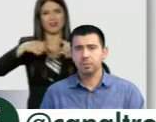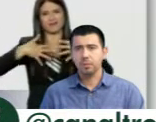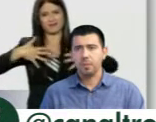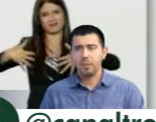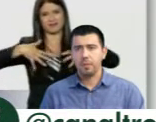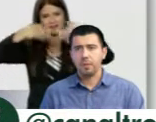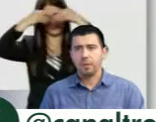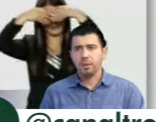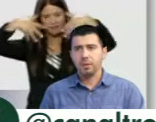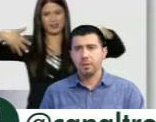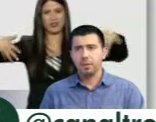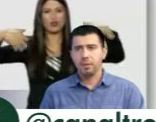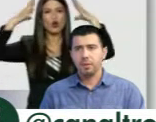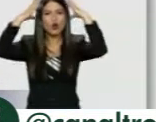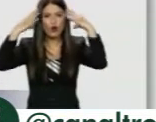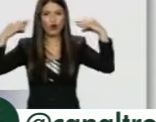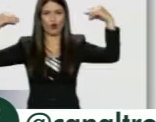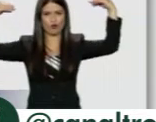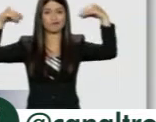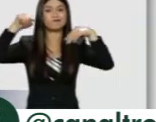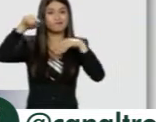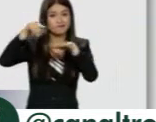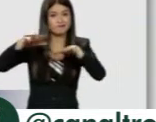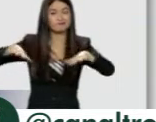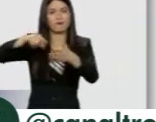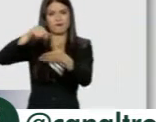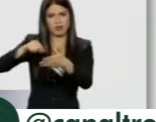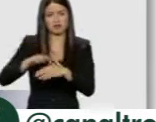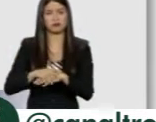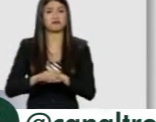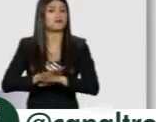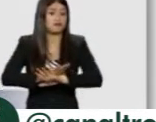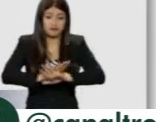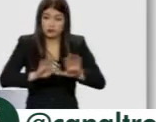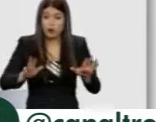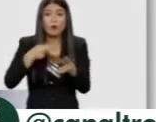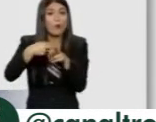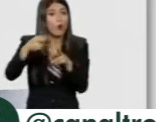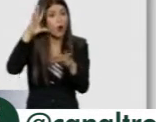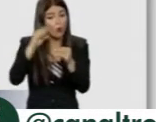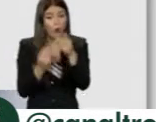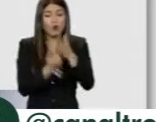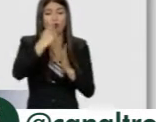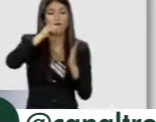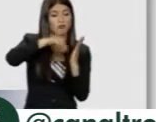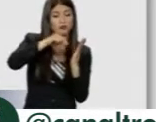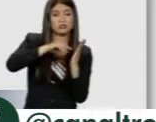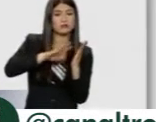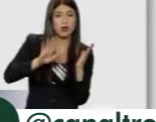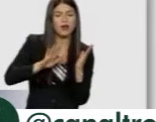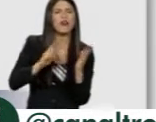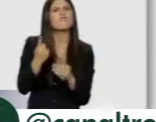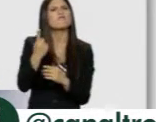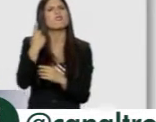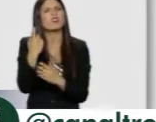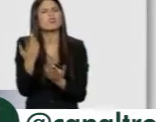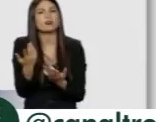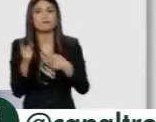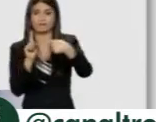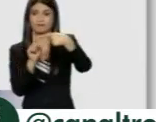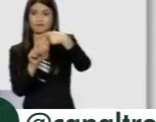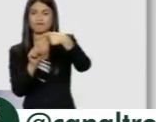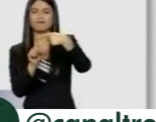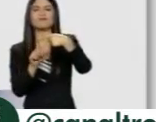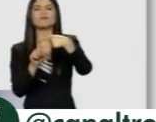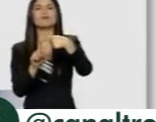el nuevo acuerdo, quedan los temas de la refrendación y de la implementación. El mandatario afirmó de